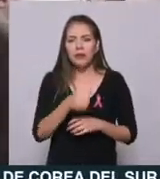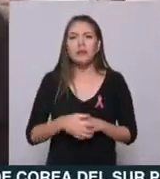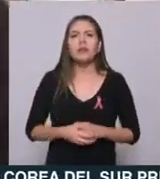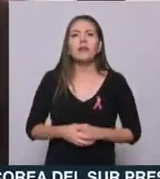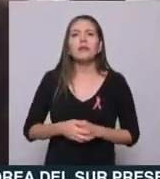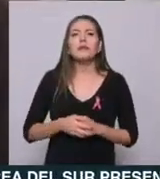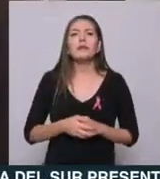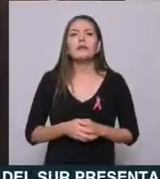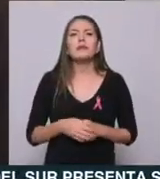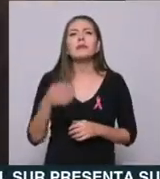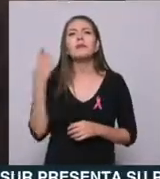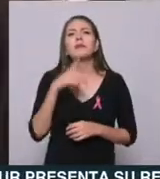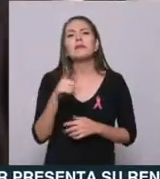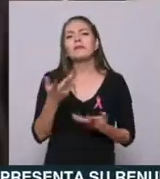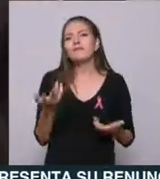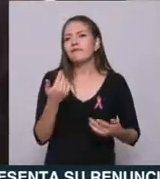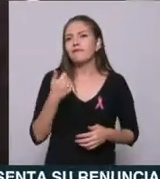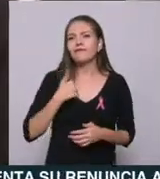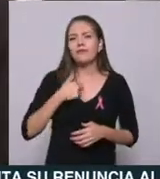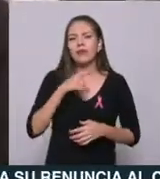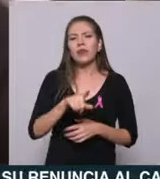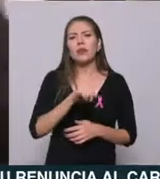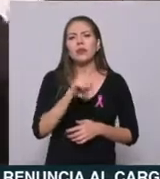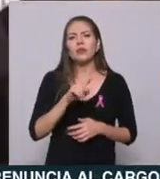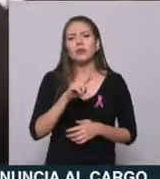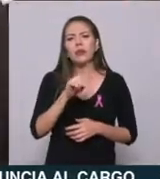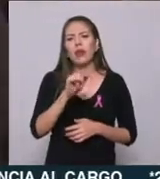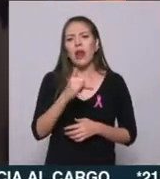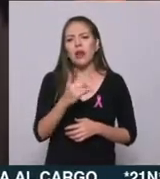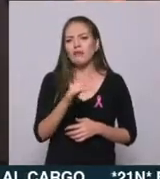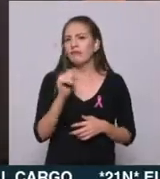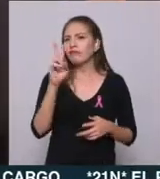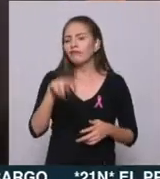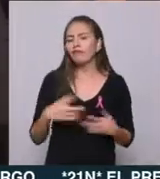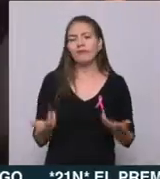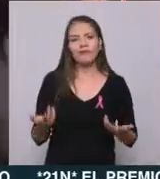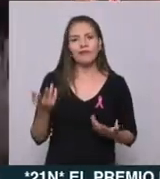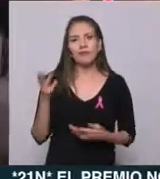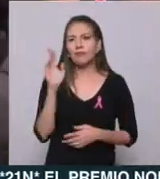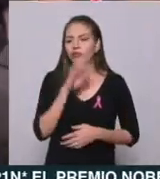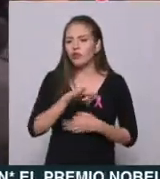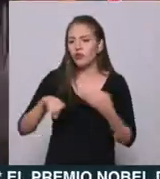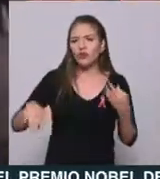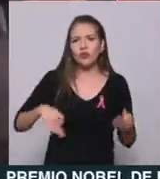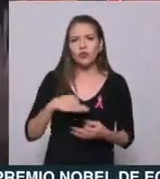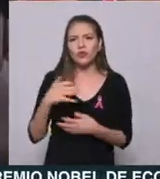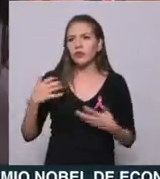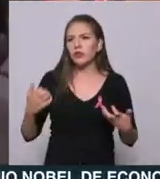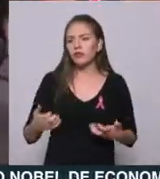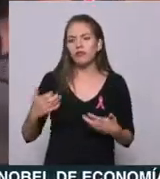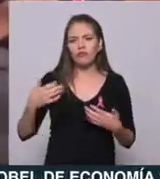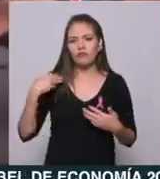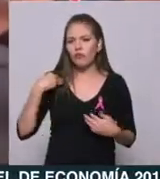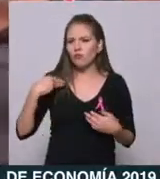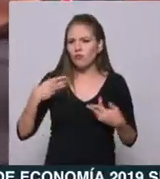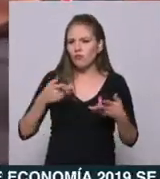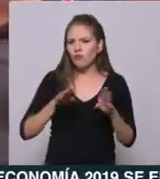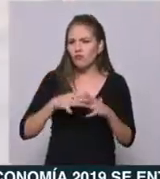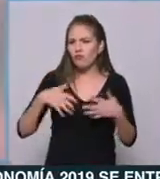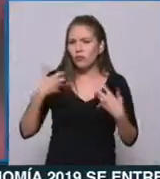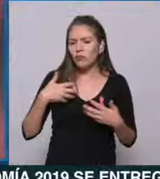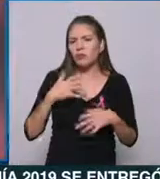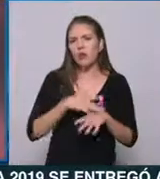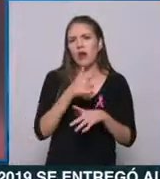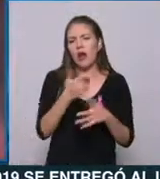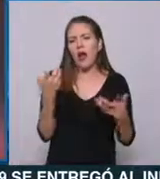Zuleima, pues nos sentimos muy molestos todos los periodistas, todos los ciudadanos con esta situación, y nos solidarizamos contigo y te